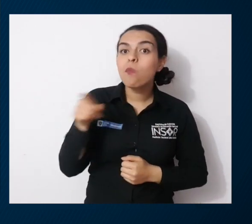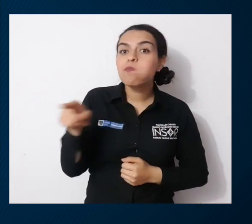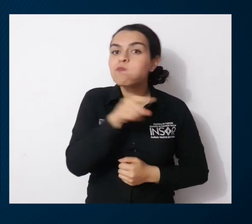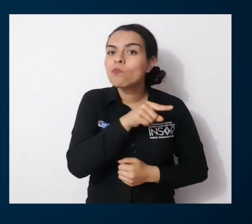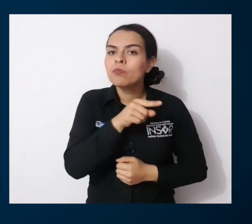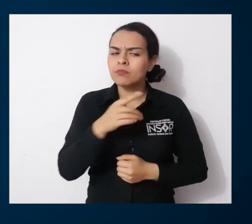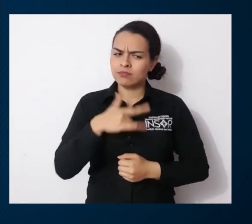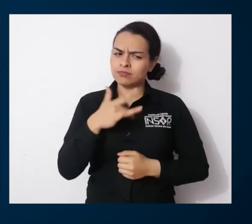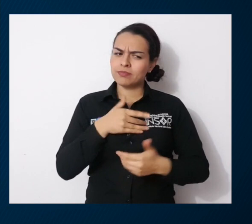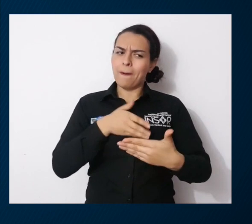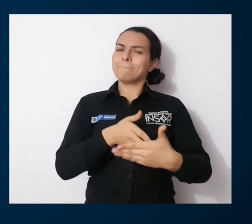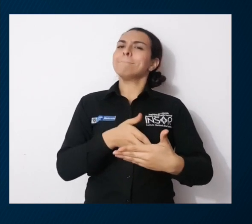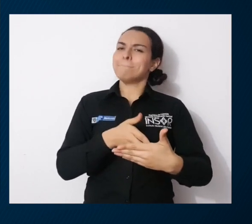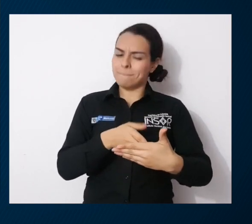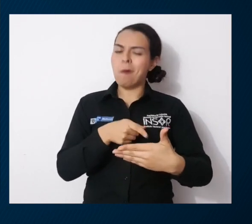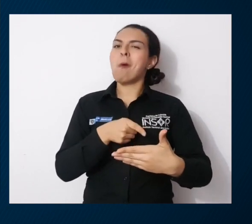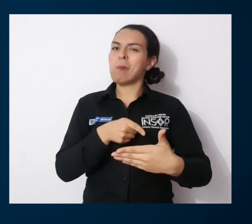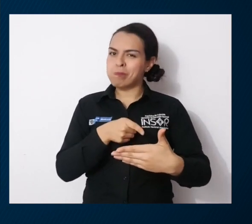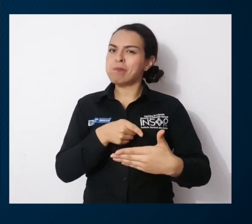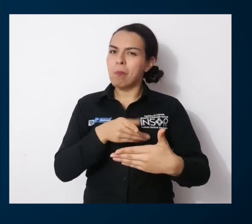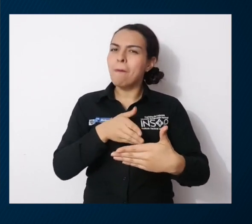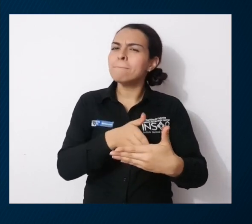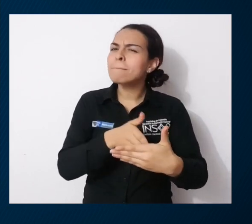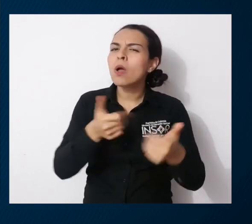limitantes creen que hay?